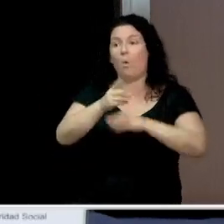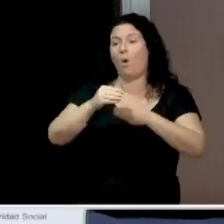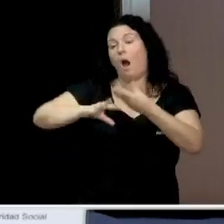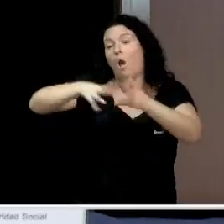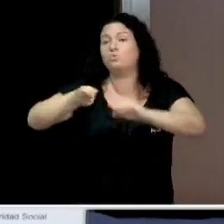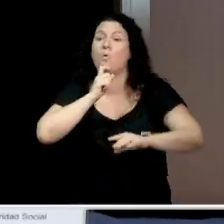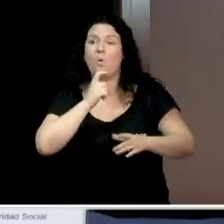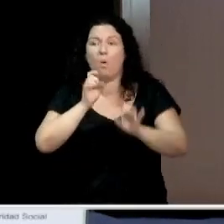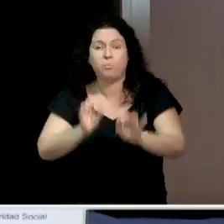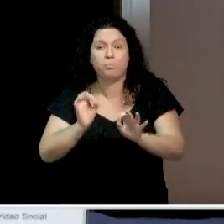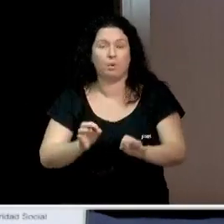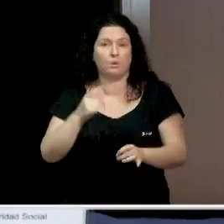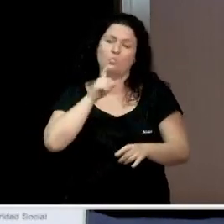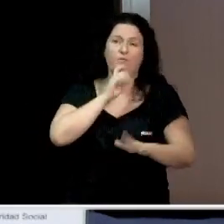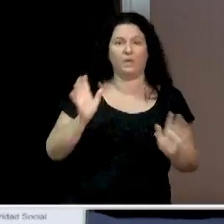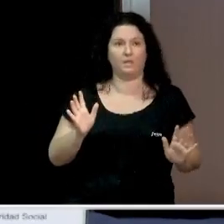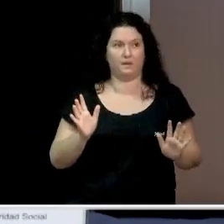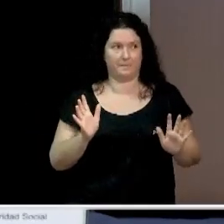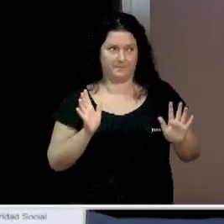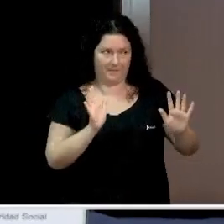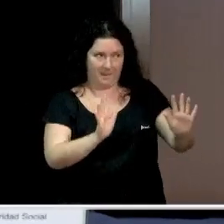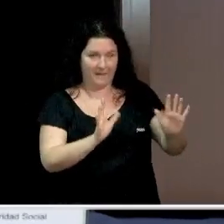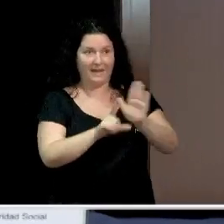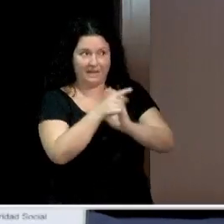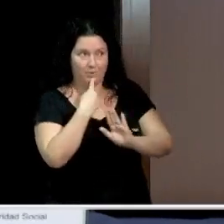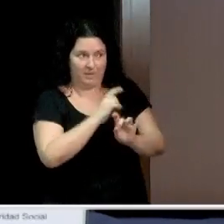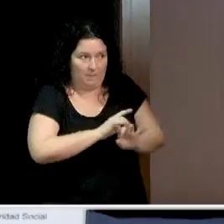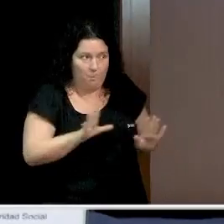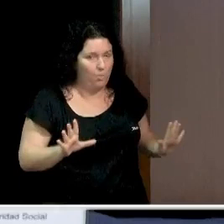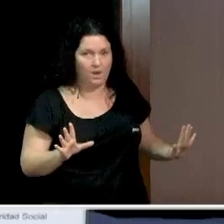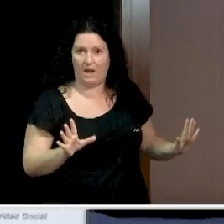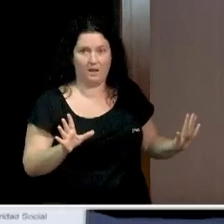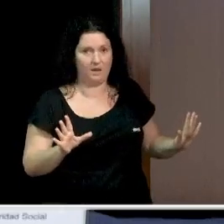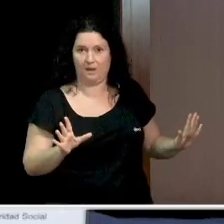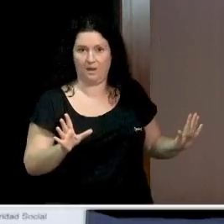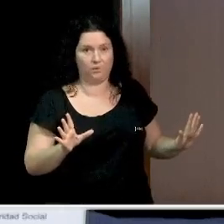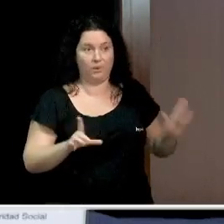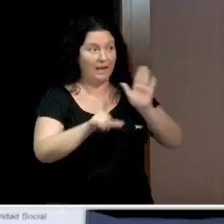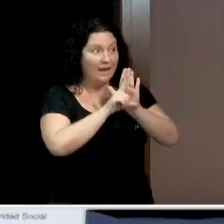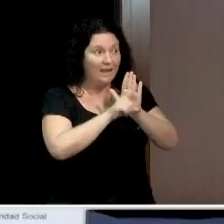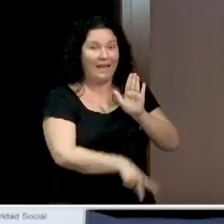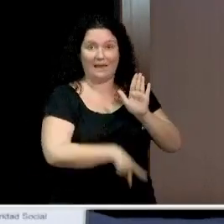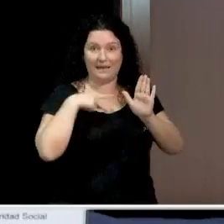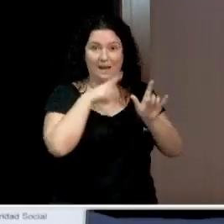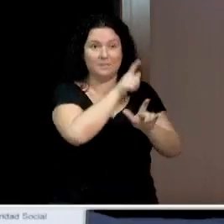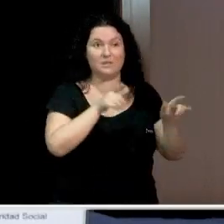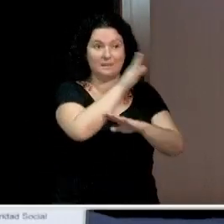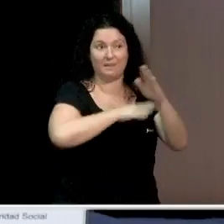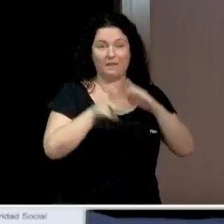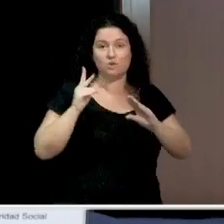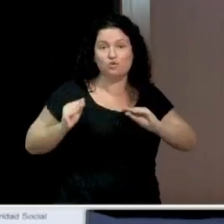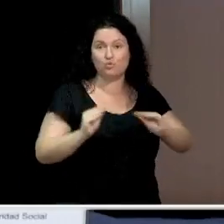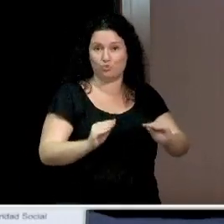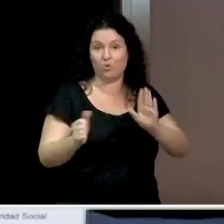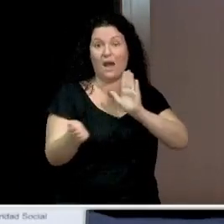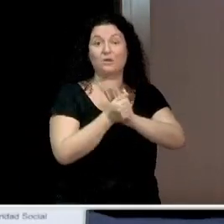difícil. Bueno, pues lo que tienes que hacer exactamente te lo dice la ley, y es que la propia Ley General de Derechos de las Personas con Discapacidad, en su